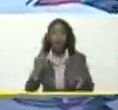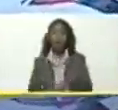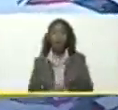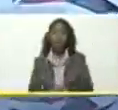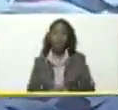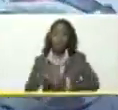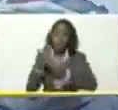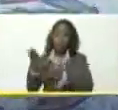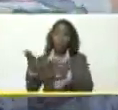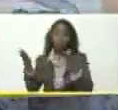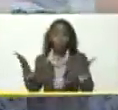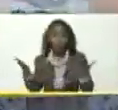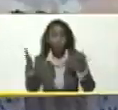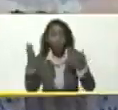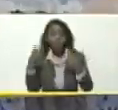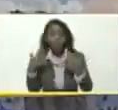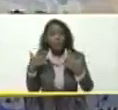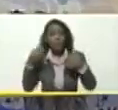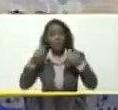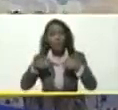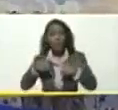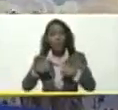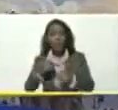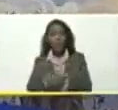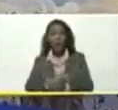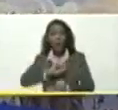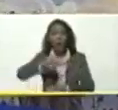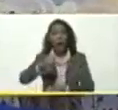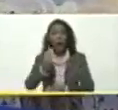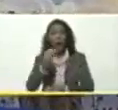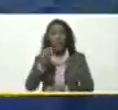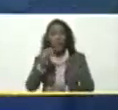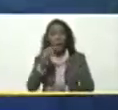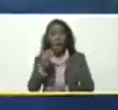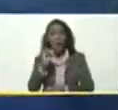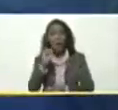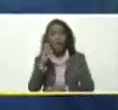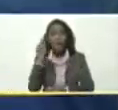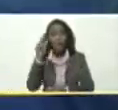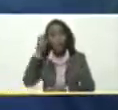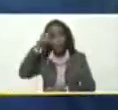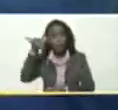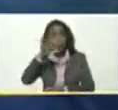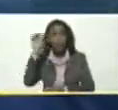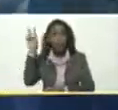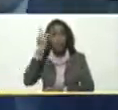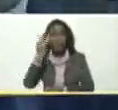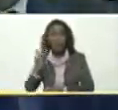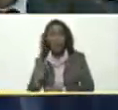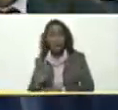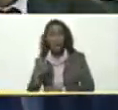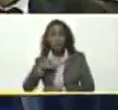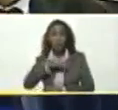que desde Hanoi, el saludo del pueblo vietnamita. Nosotros desde la embajada, en el momento en